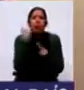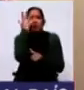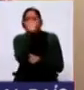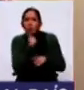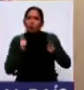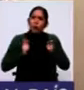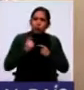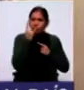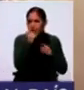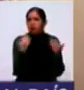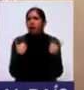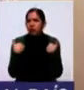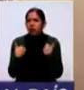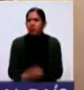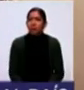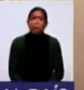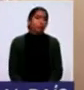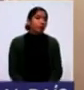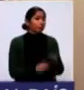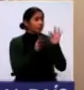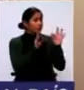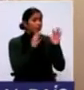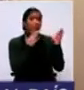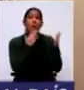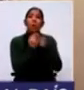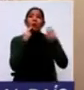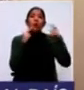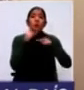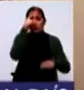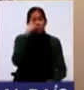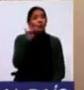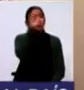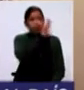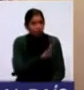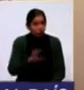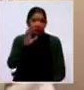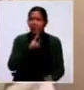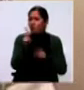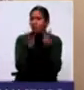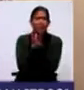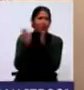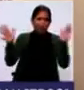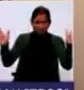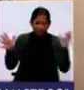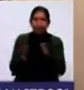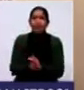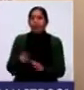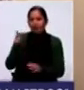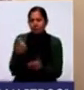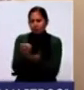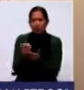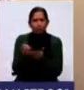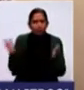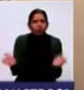bien, estas son excelentes noticias tanto para el sector turístico en todo el territorio nacional como para el resto de la población que ve reactivarse su